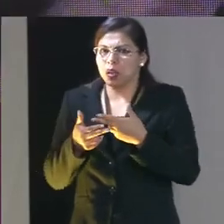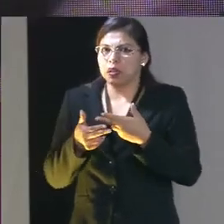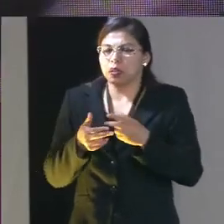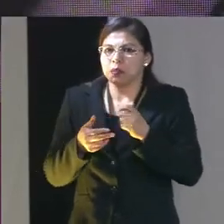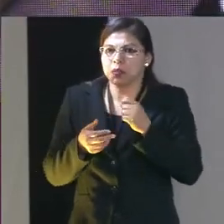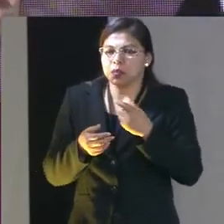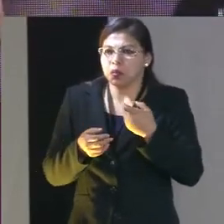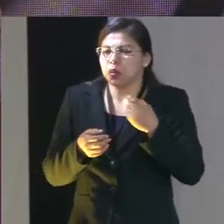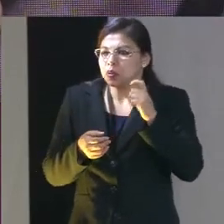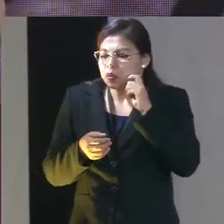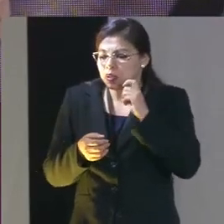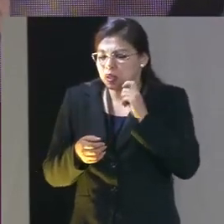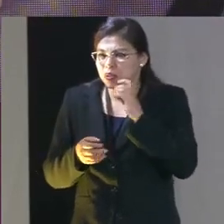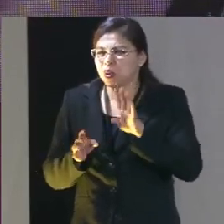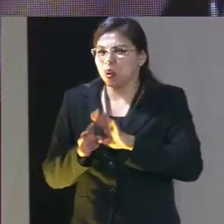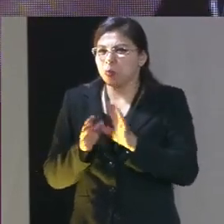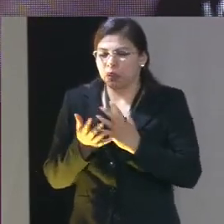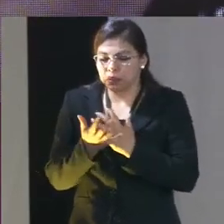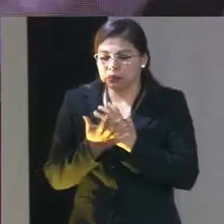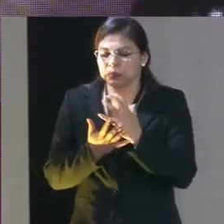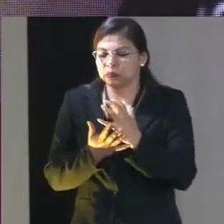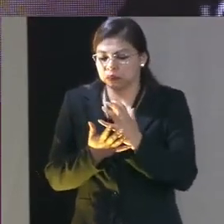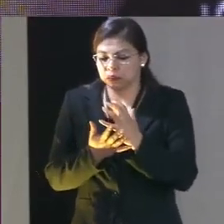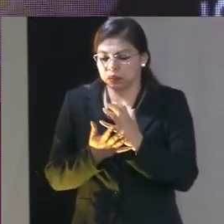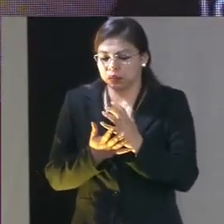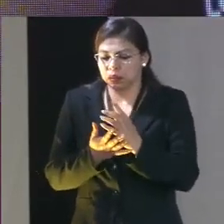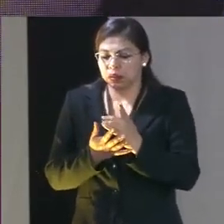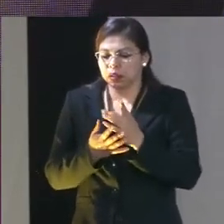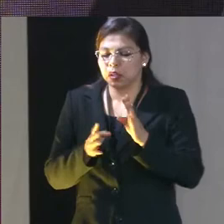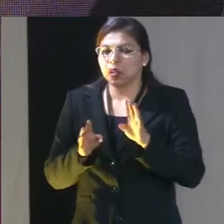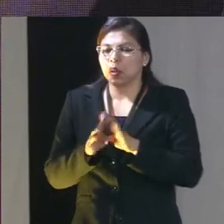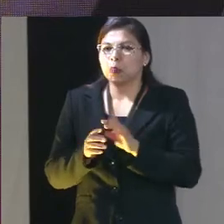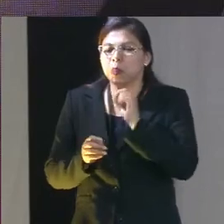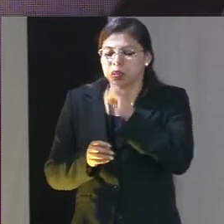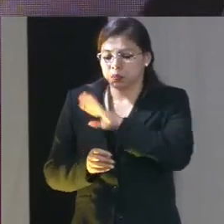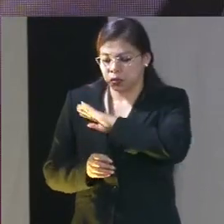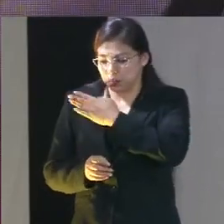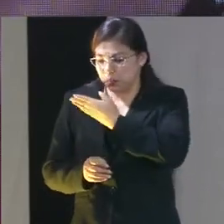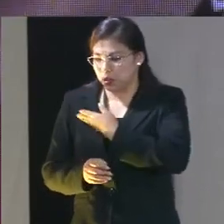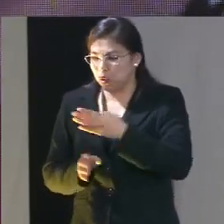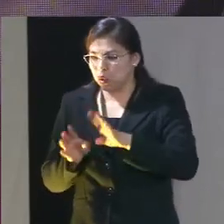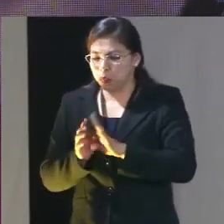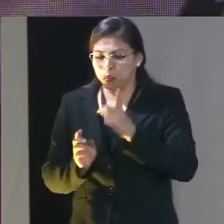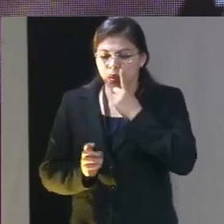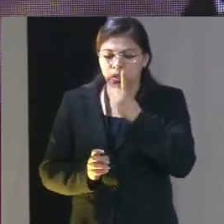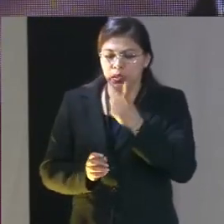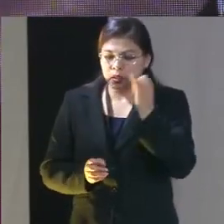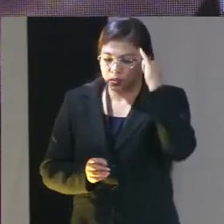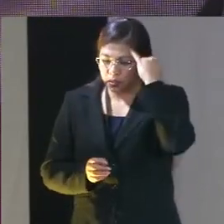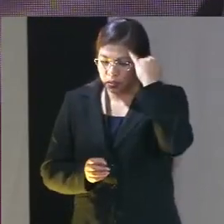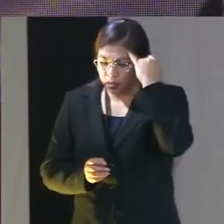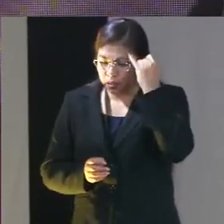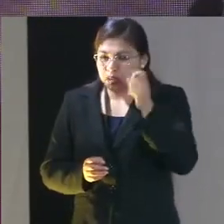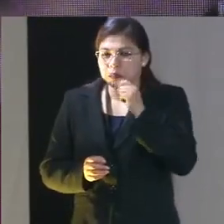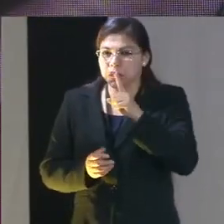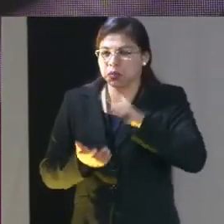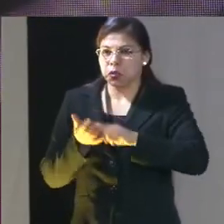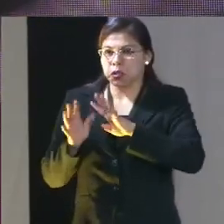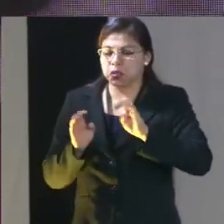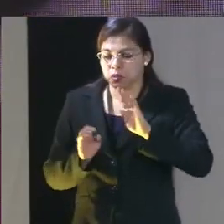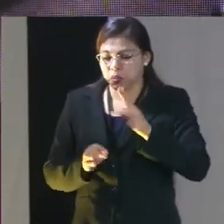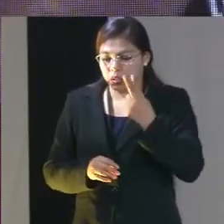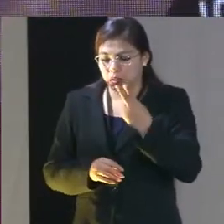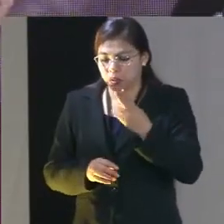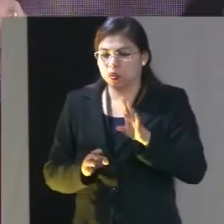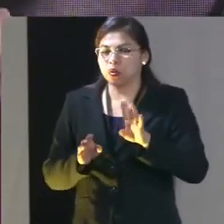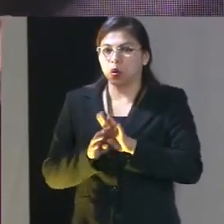exceso, exagerándola, que es la irrupción española, o como dirían los dirigentes indígenas desde 1992,